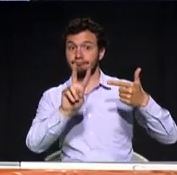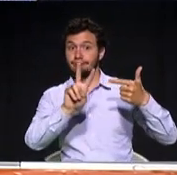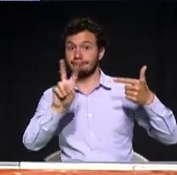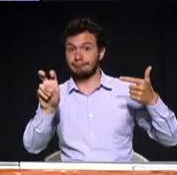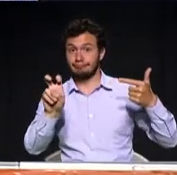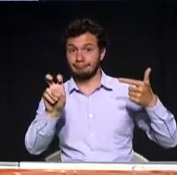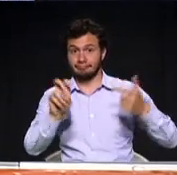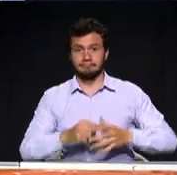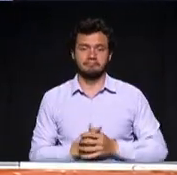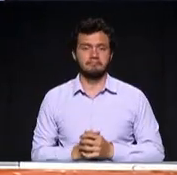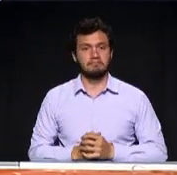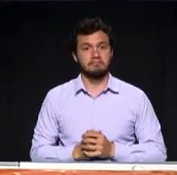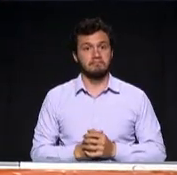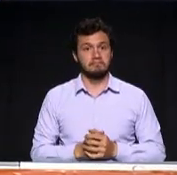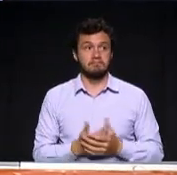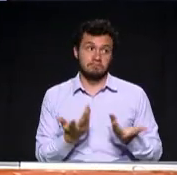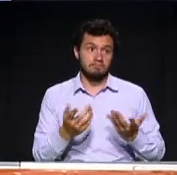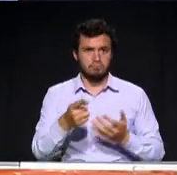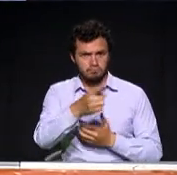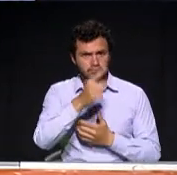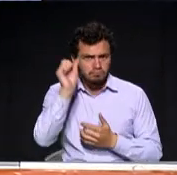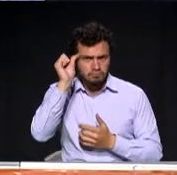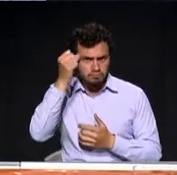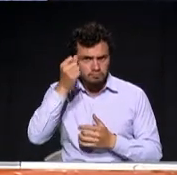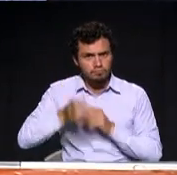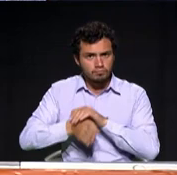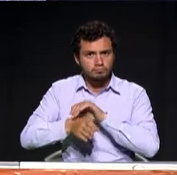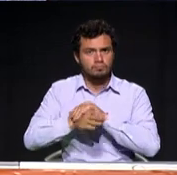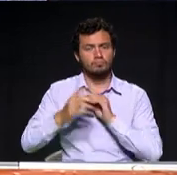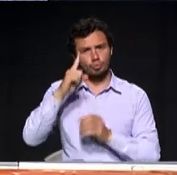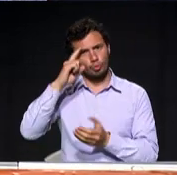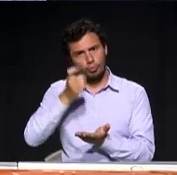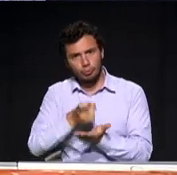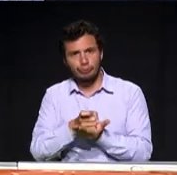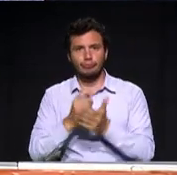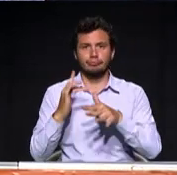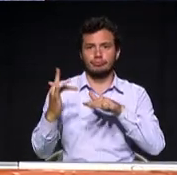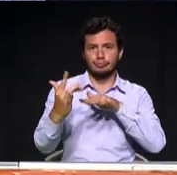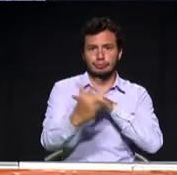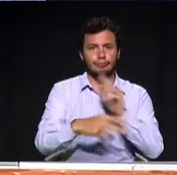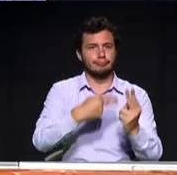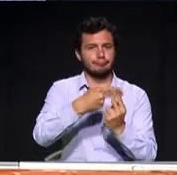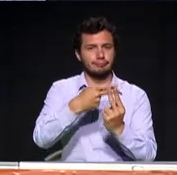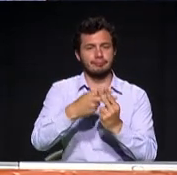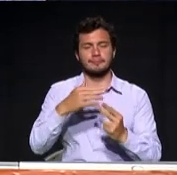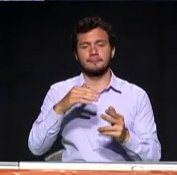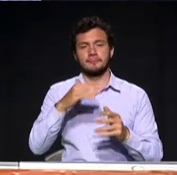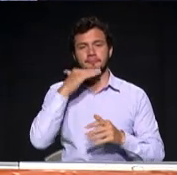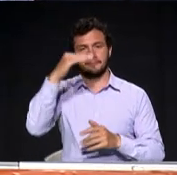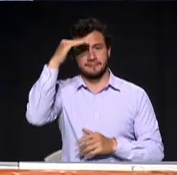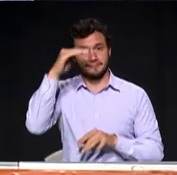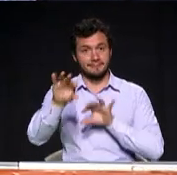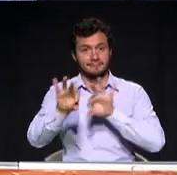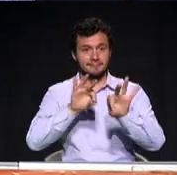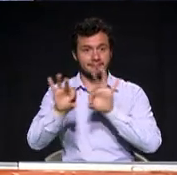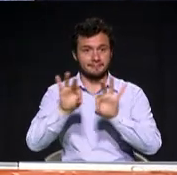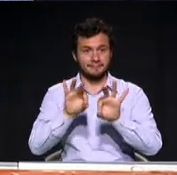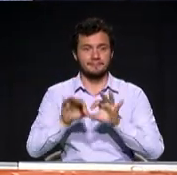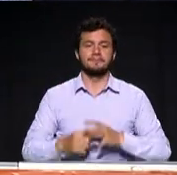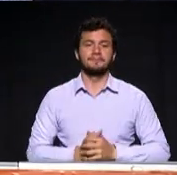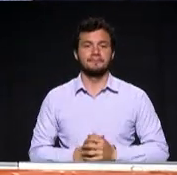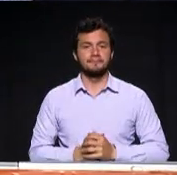sí recuerden seguir opinando y participando a través de las redes sociales con el hashtag medellín elige vamos entonces con el tema